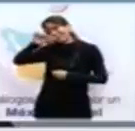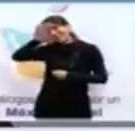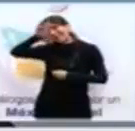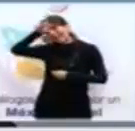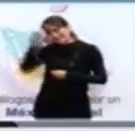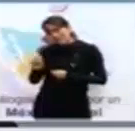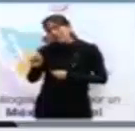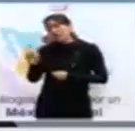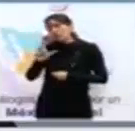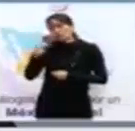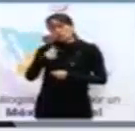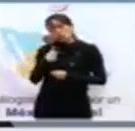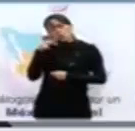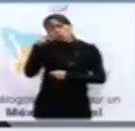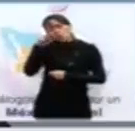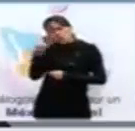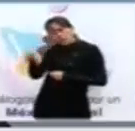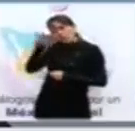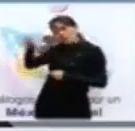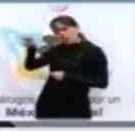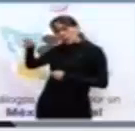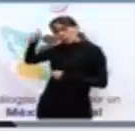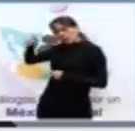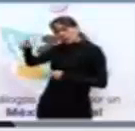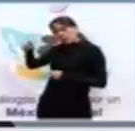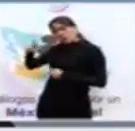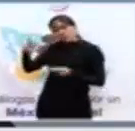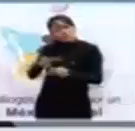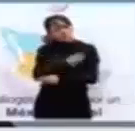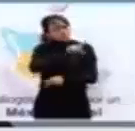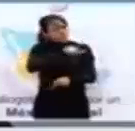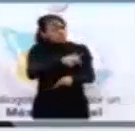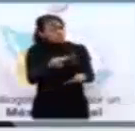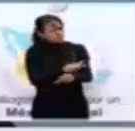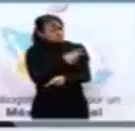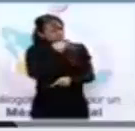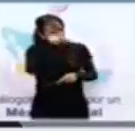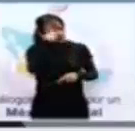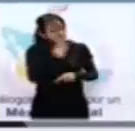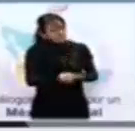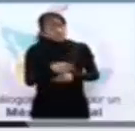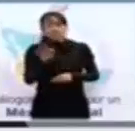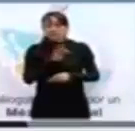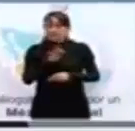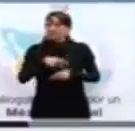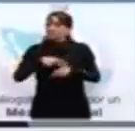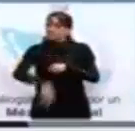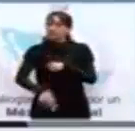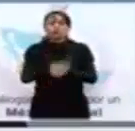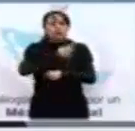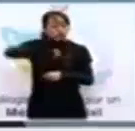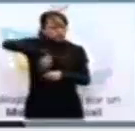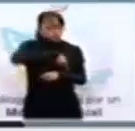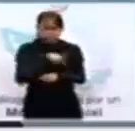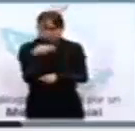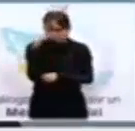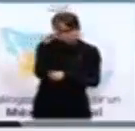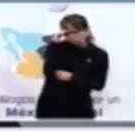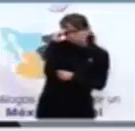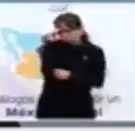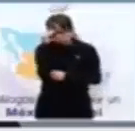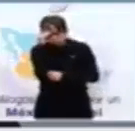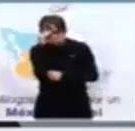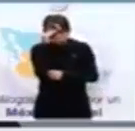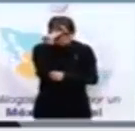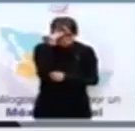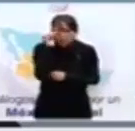México, digo, corremos el peligro de que de pronto reflexionemos mucho y lleguemos a proponer una ley de desarrollo rural sustentable como